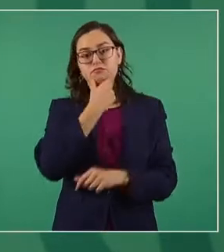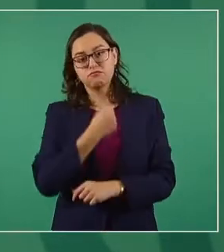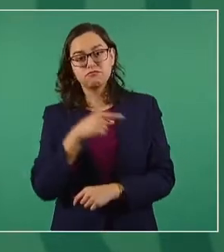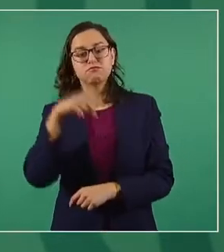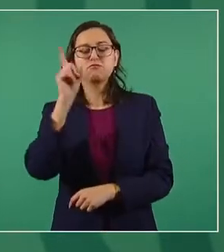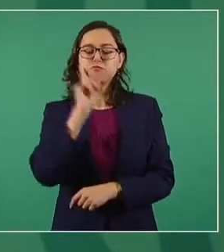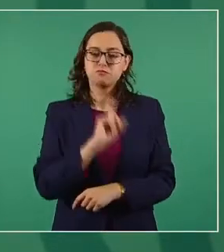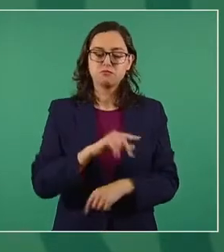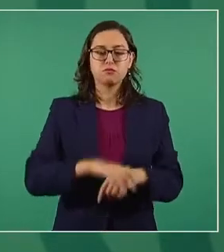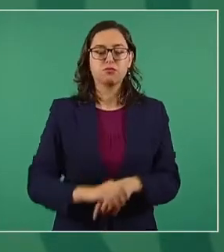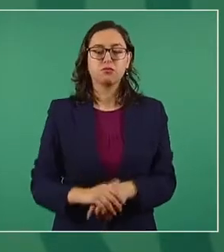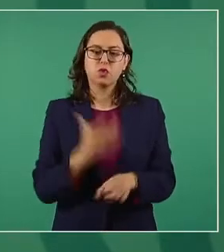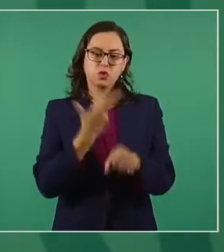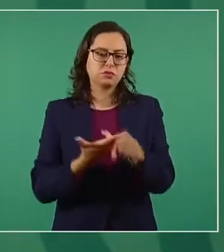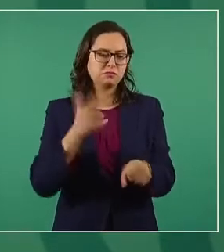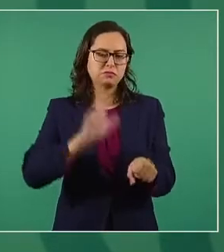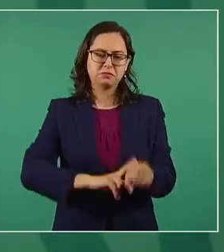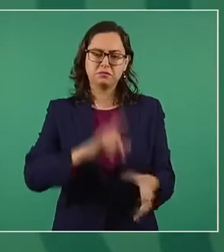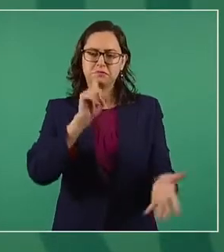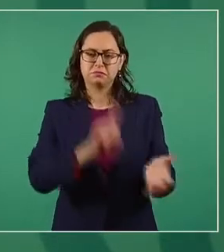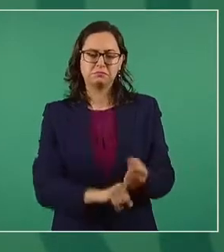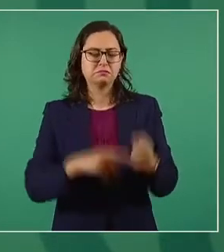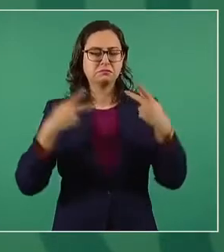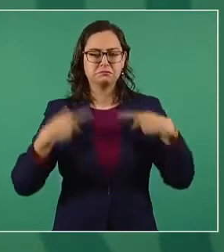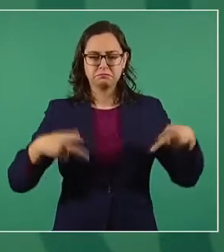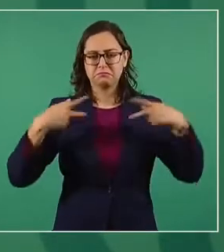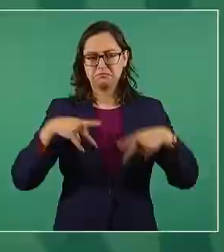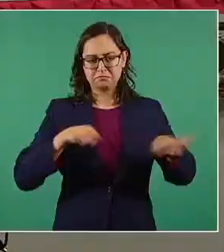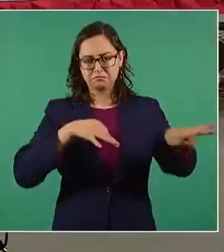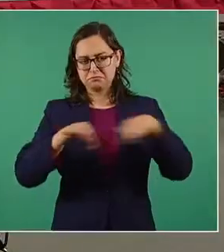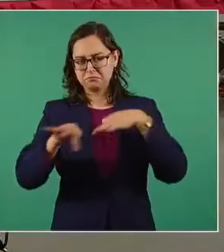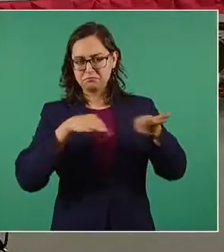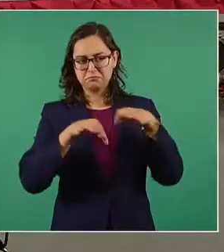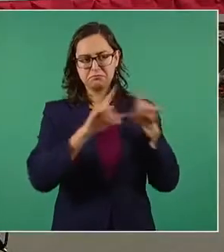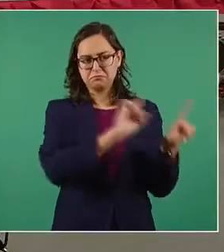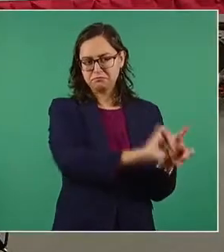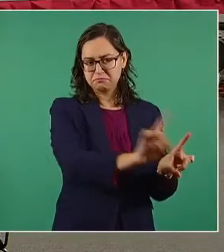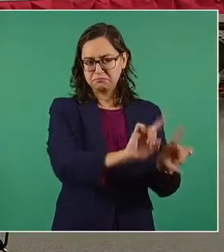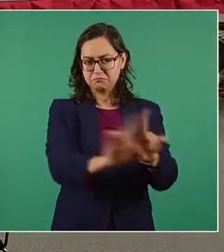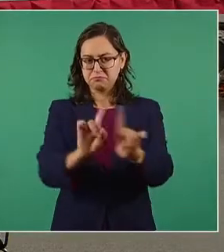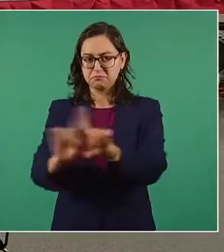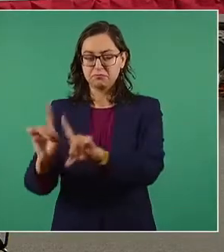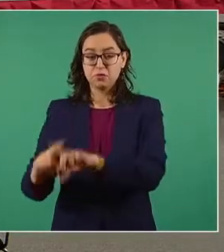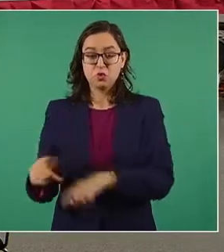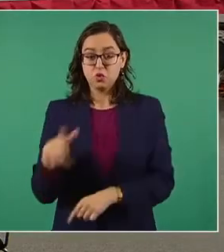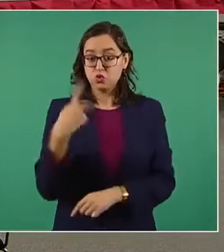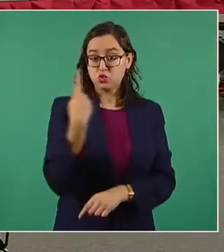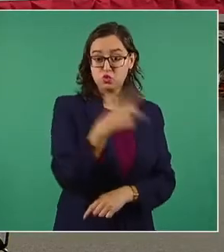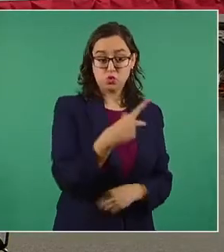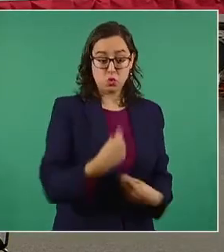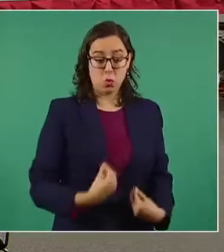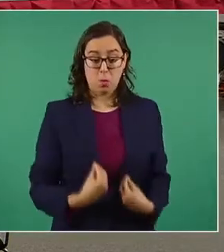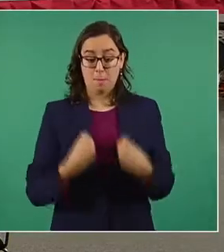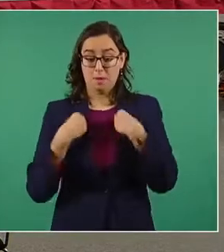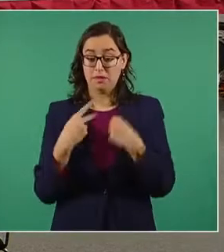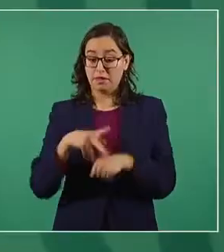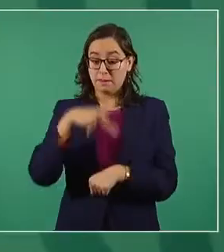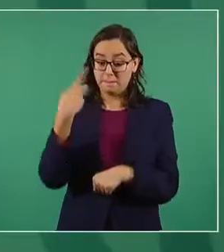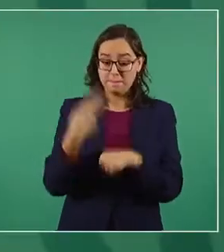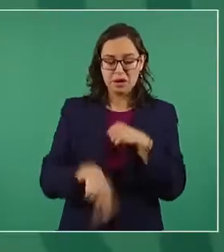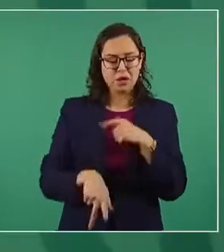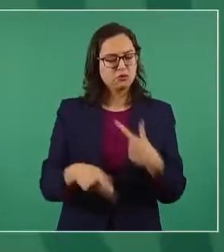trabajadores del sector salud que han arriesgado su vida por salvar la